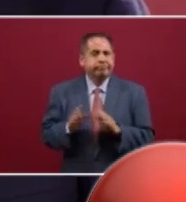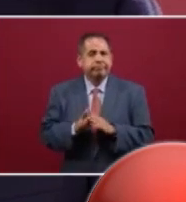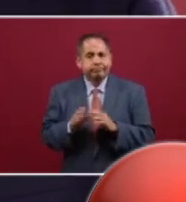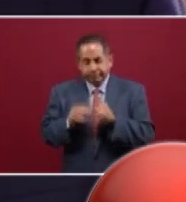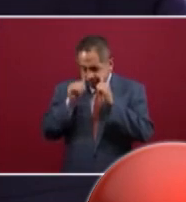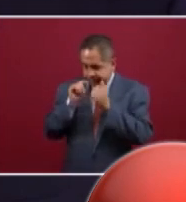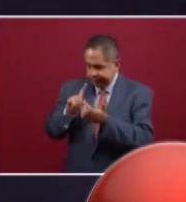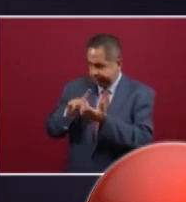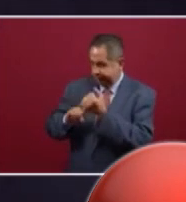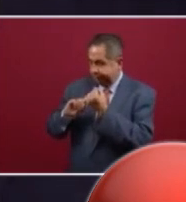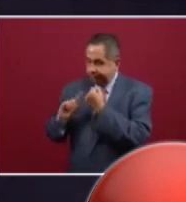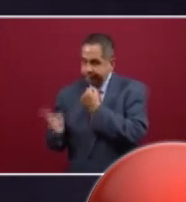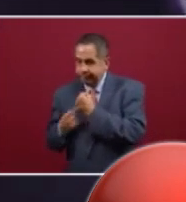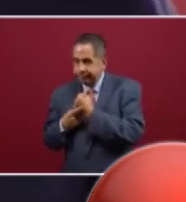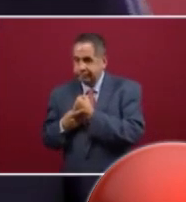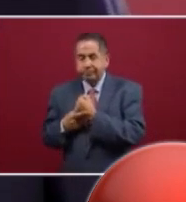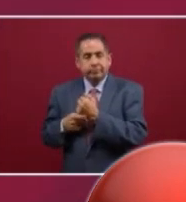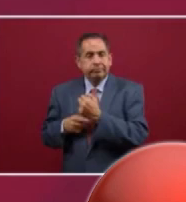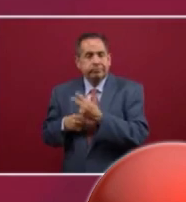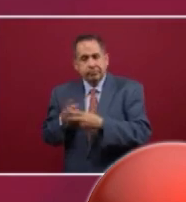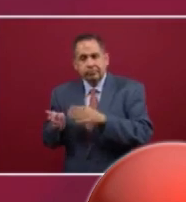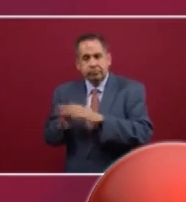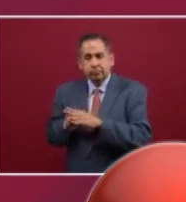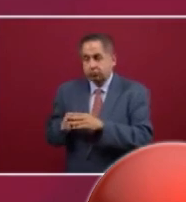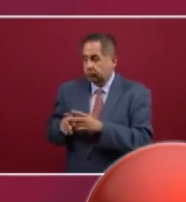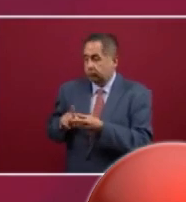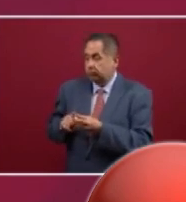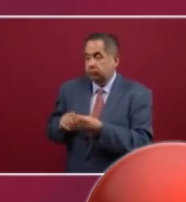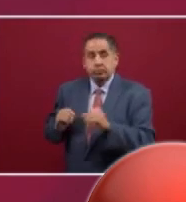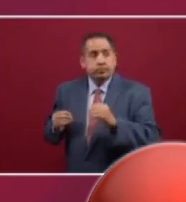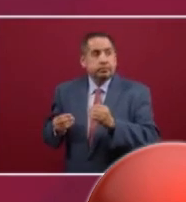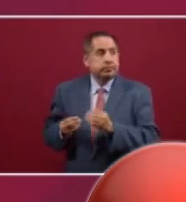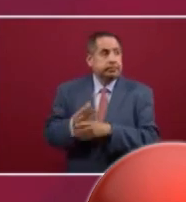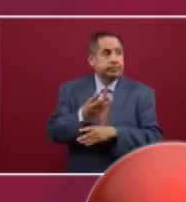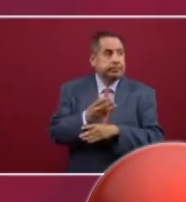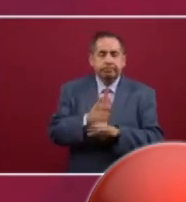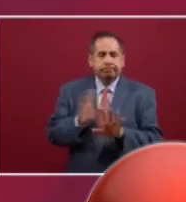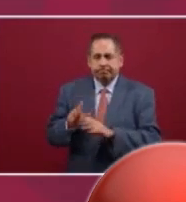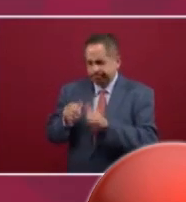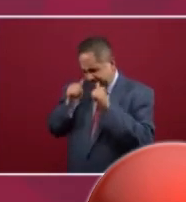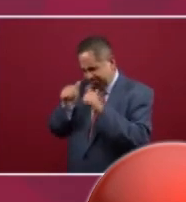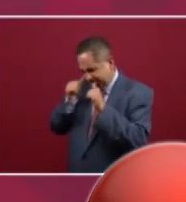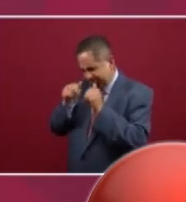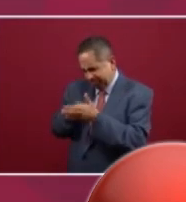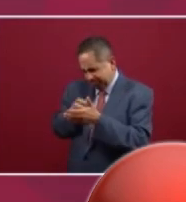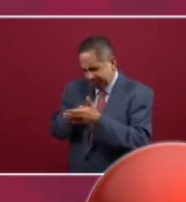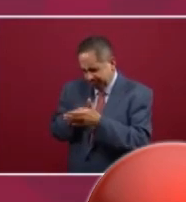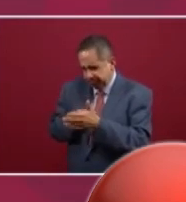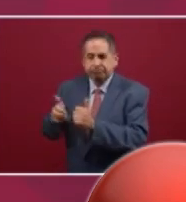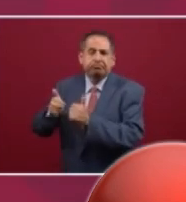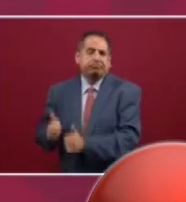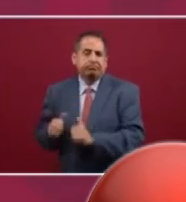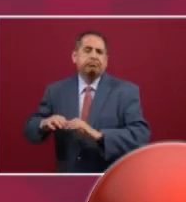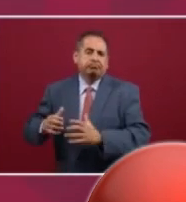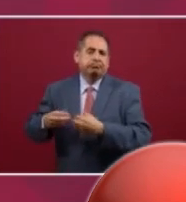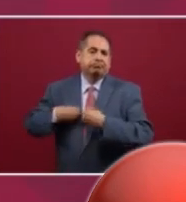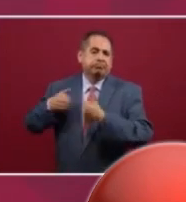atendiendo las causas que originan la migración. Es decir,